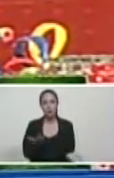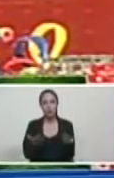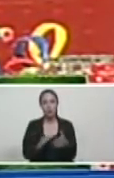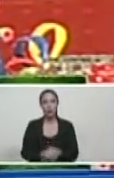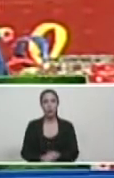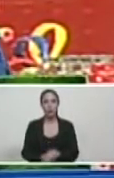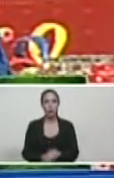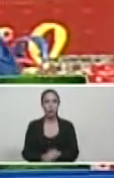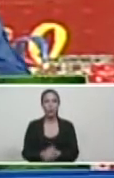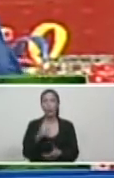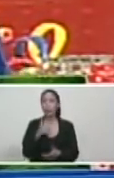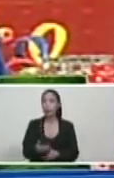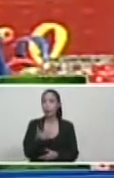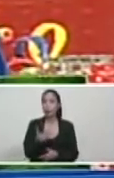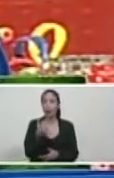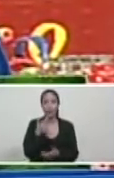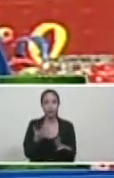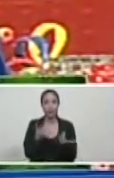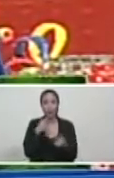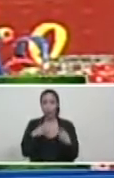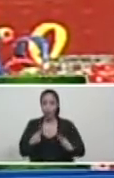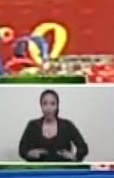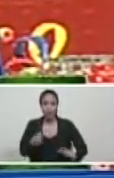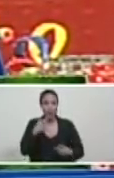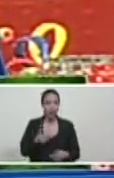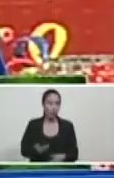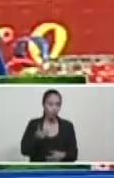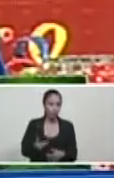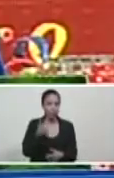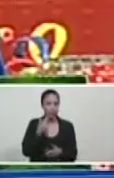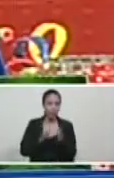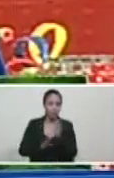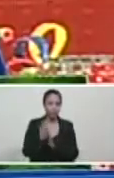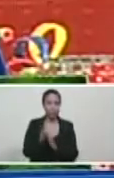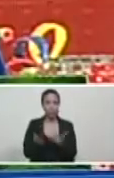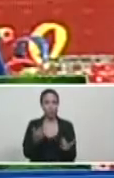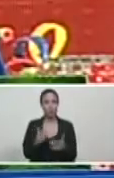Eso es un elemento fundamental en la vida.